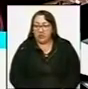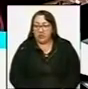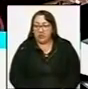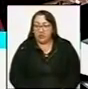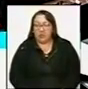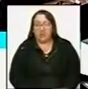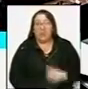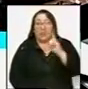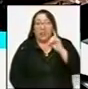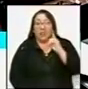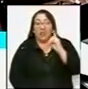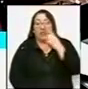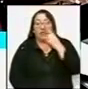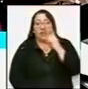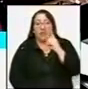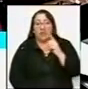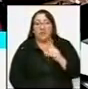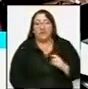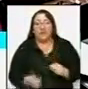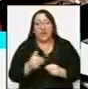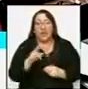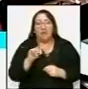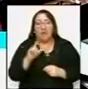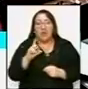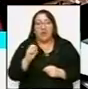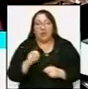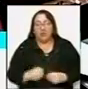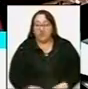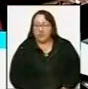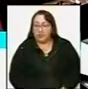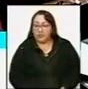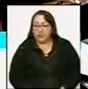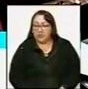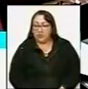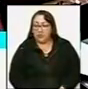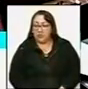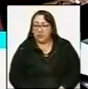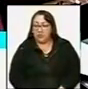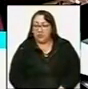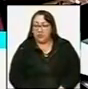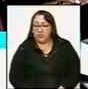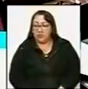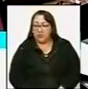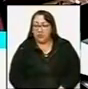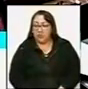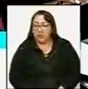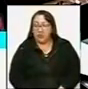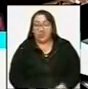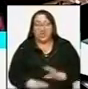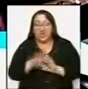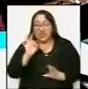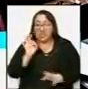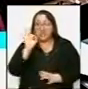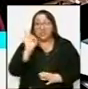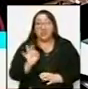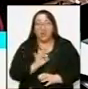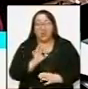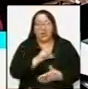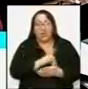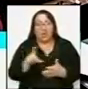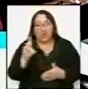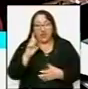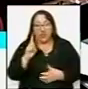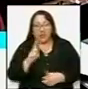D, congresista, D. Congresista Ana María Choquehuanca. Estamos votando. Que se retire o no el literal D.